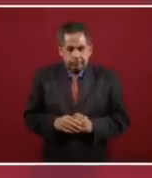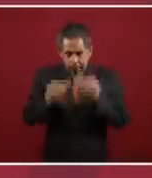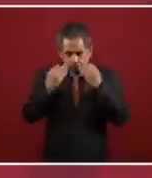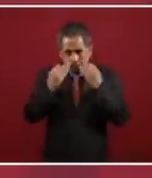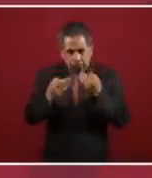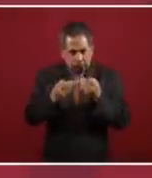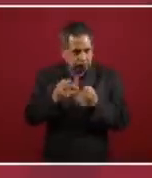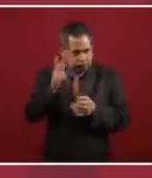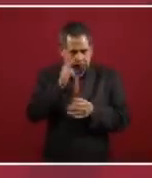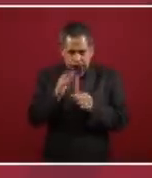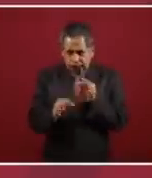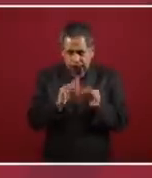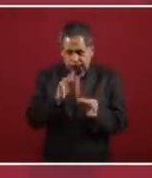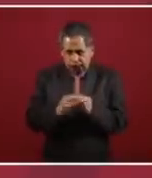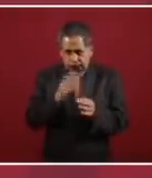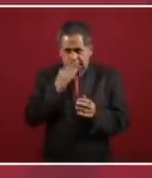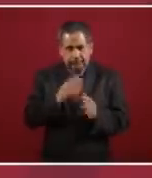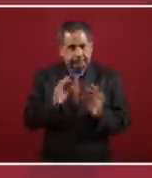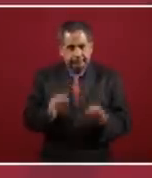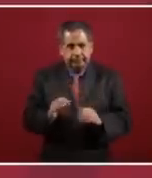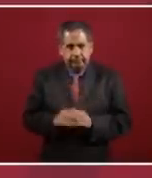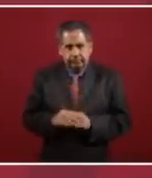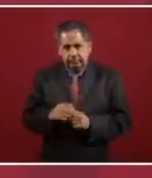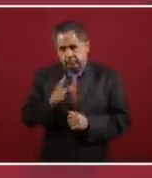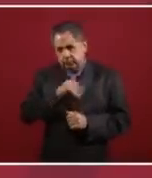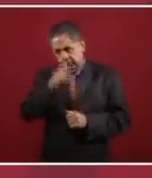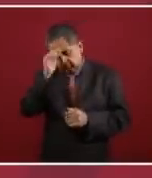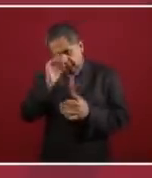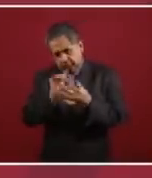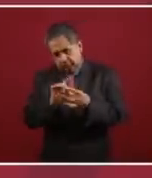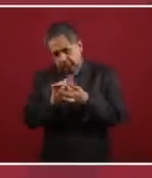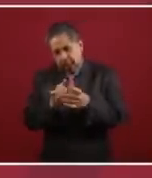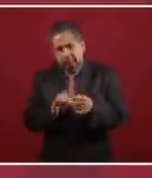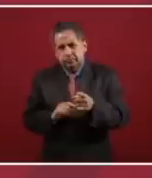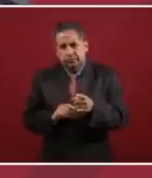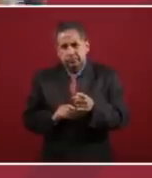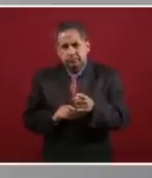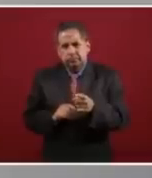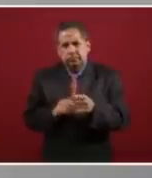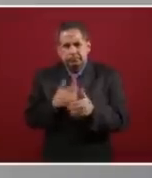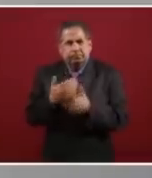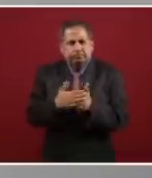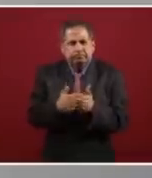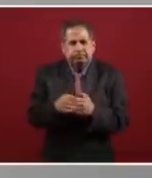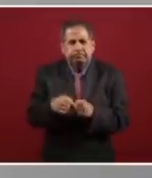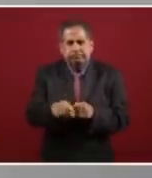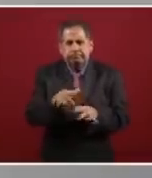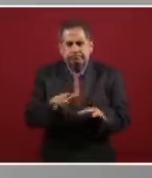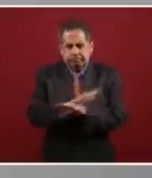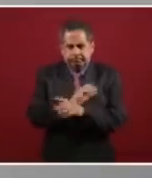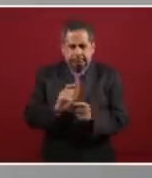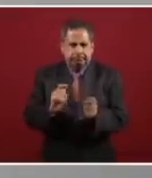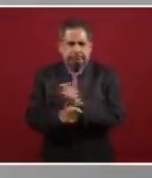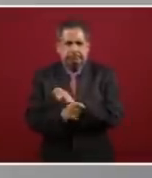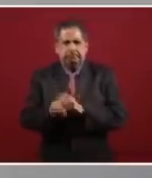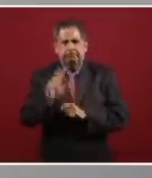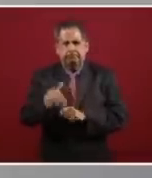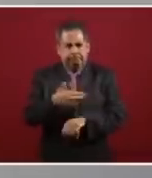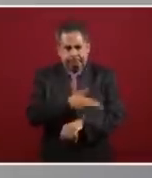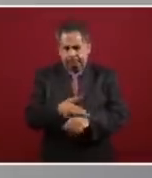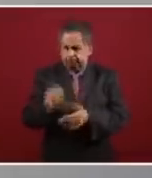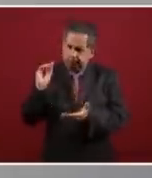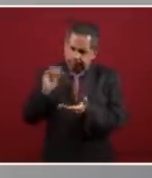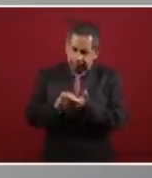constatado, analizado, o sea que coincidimos y ya viene un cambio, ya se